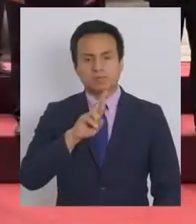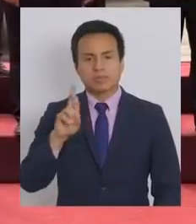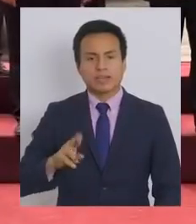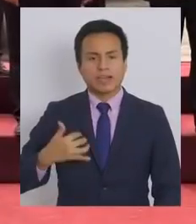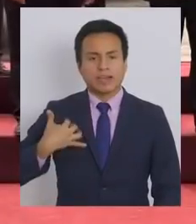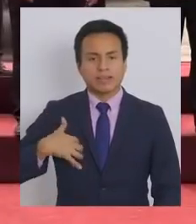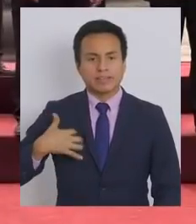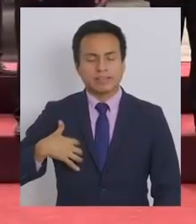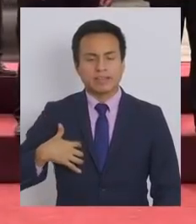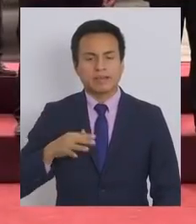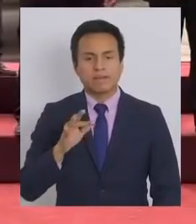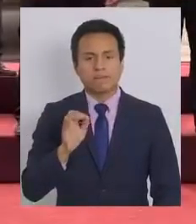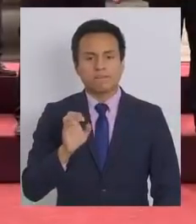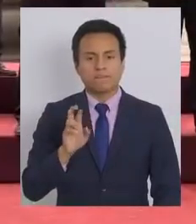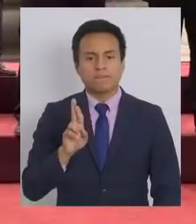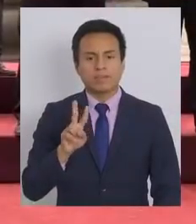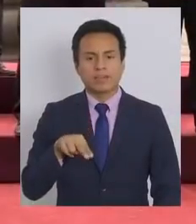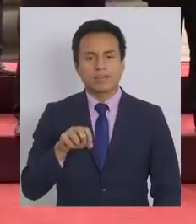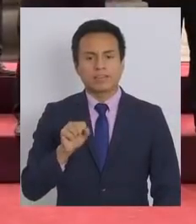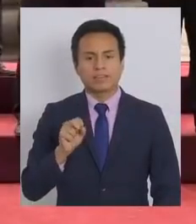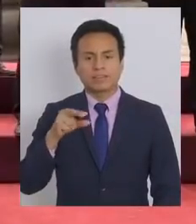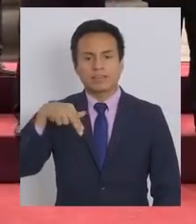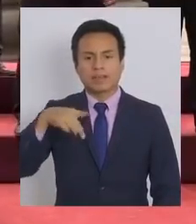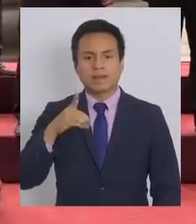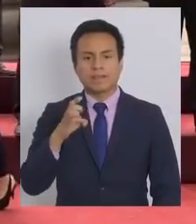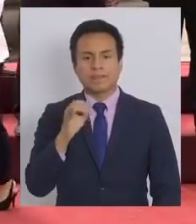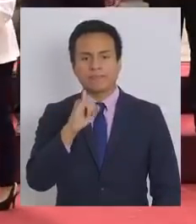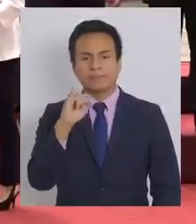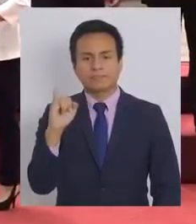Argentina, señor Alberto Fernández.